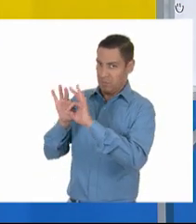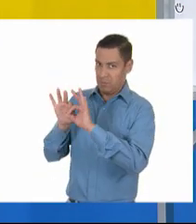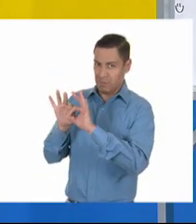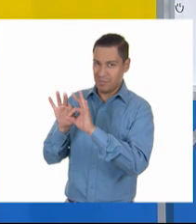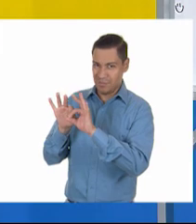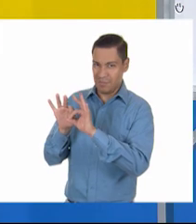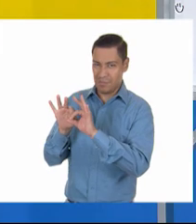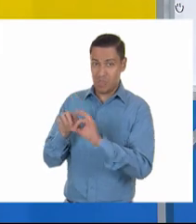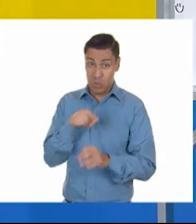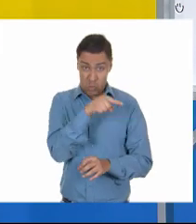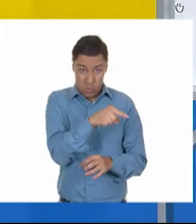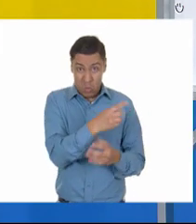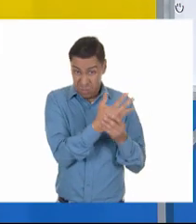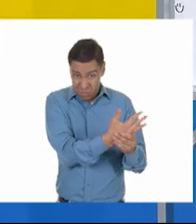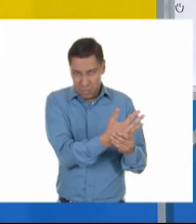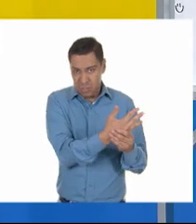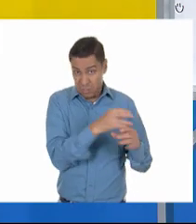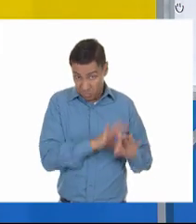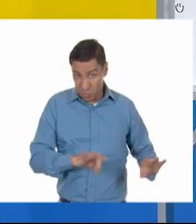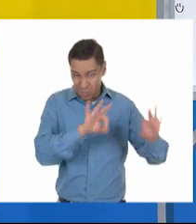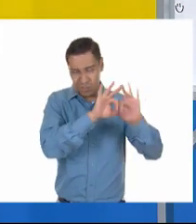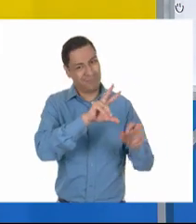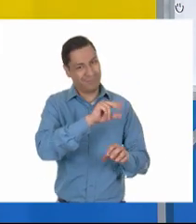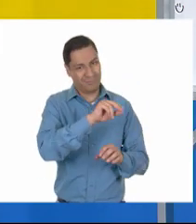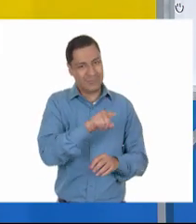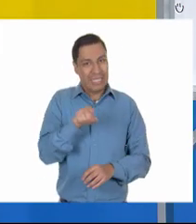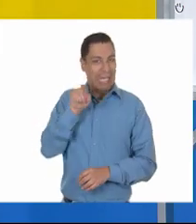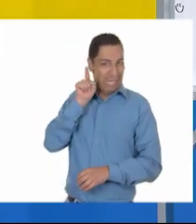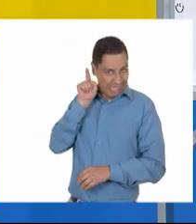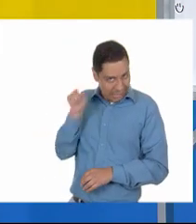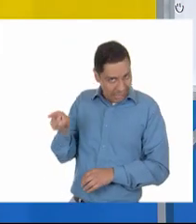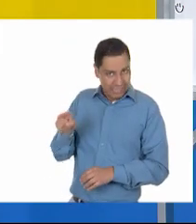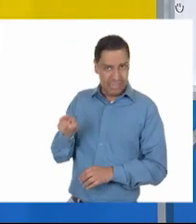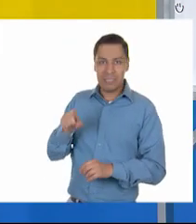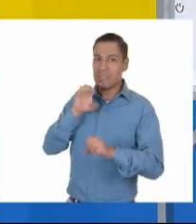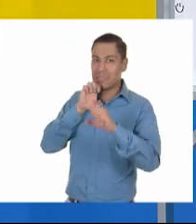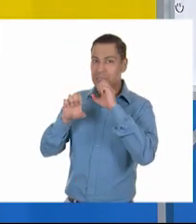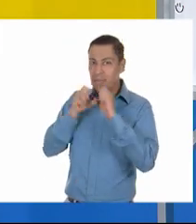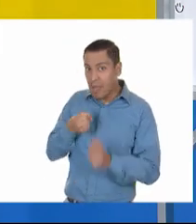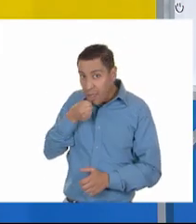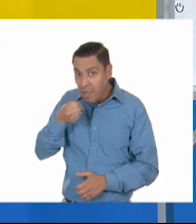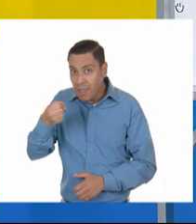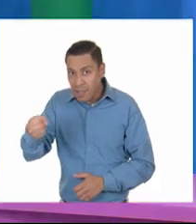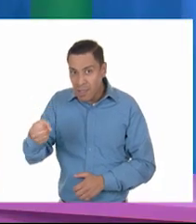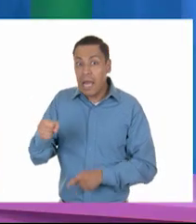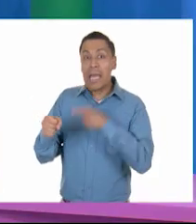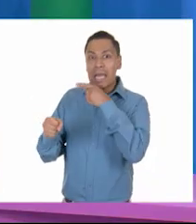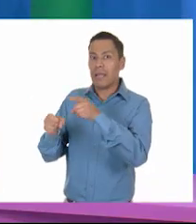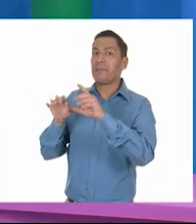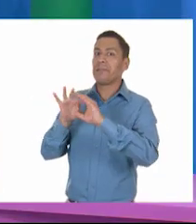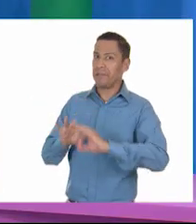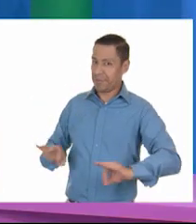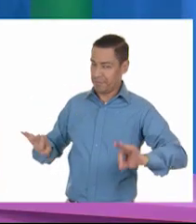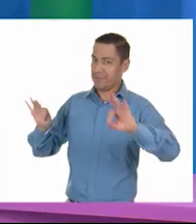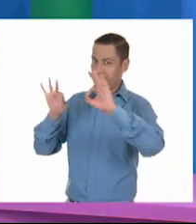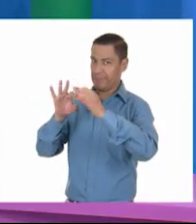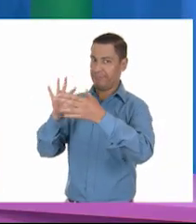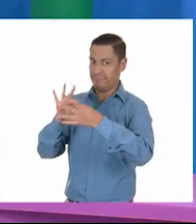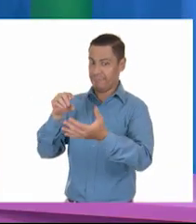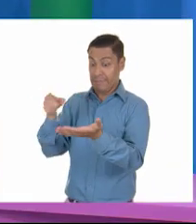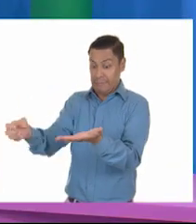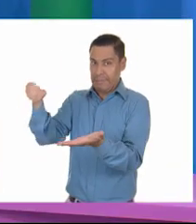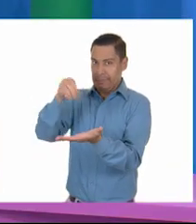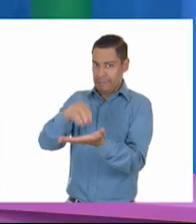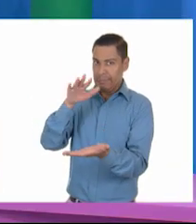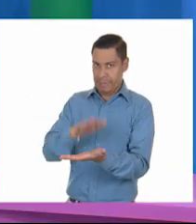lo importante es lo que se le pregunta al entrevistado y la respuesta que éste ofrece. Es cierto, María. Hubo varios comentarios